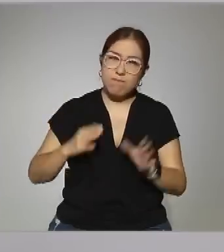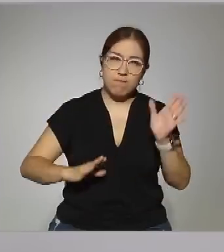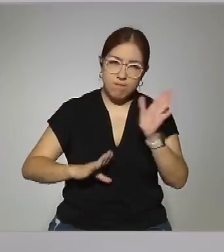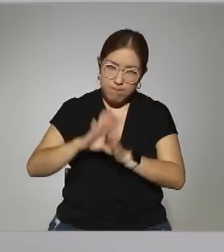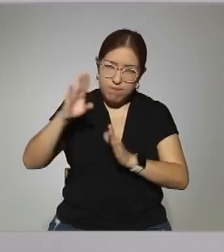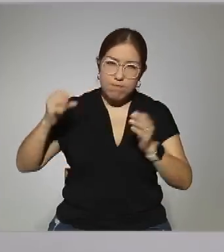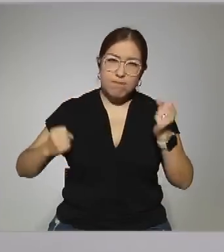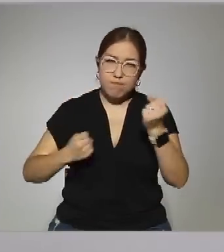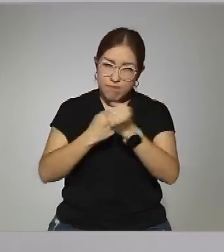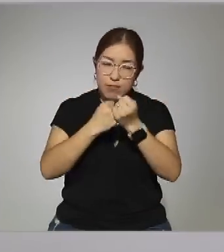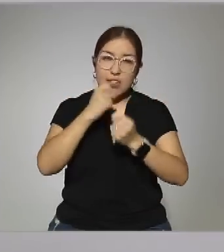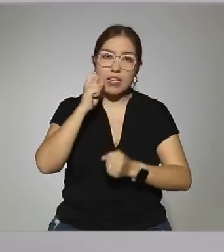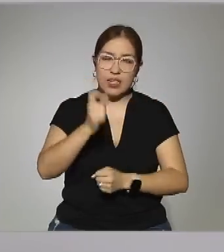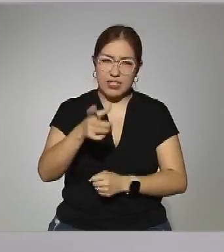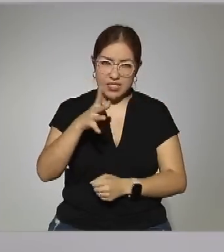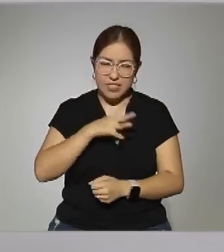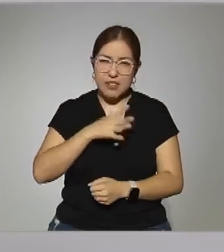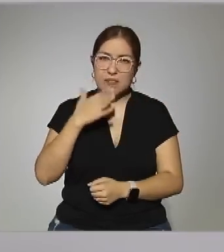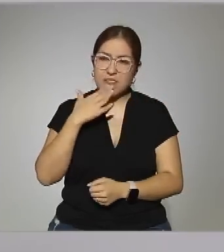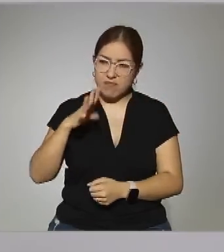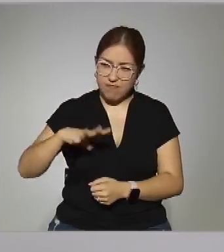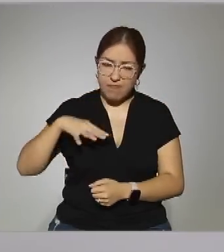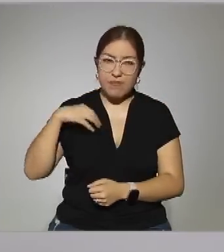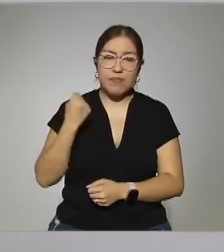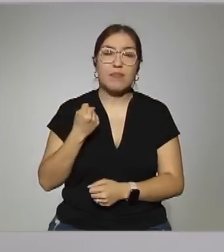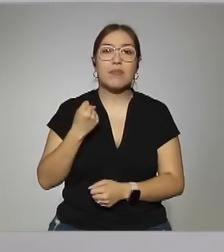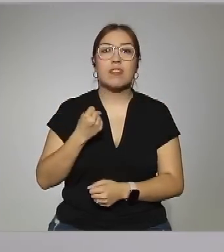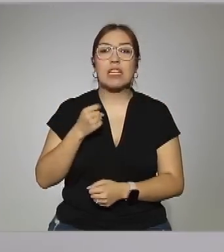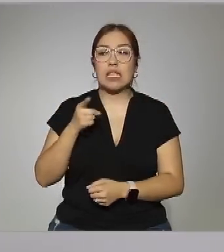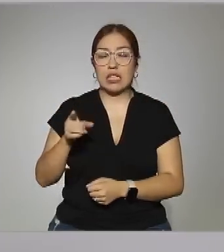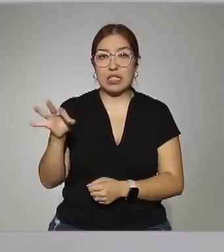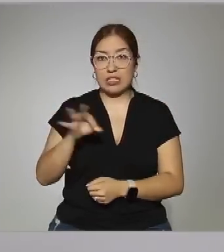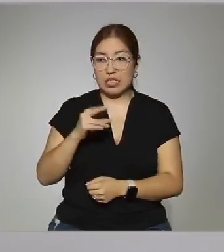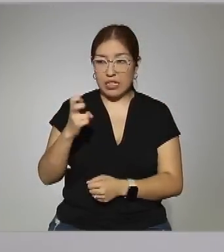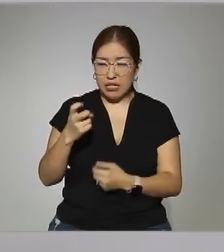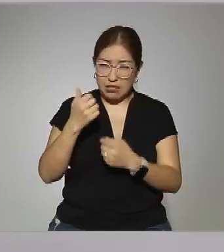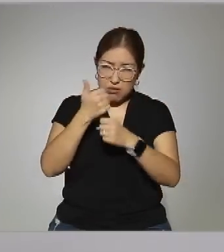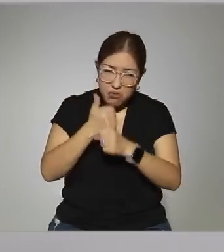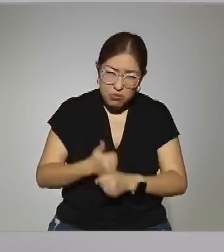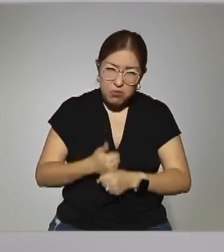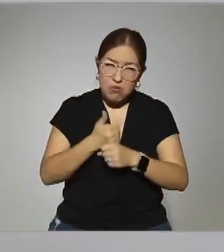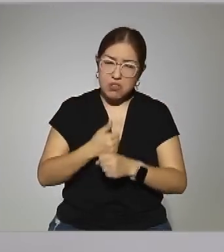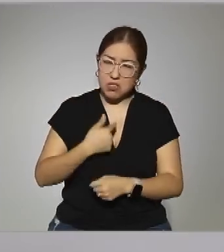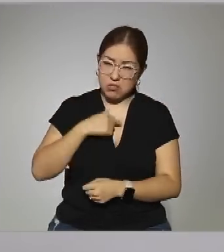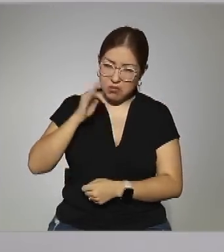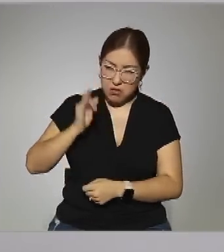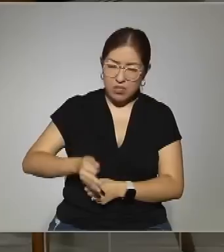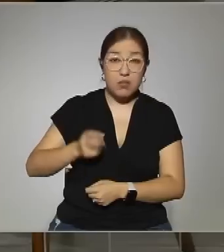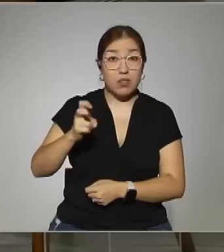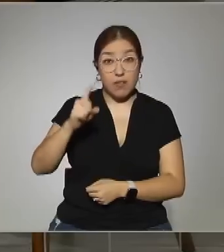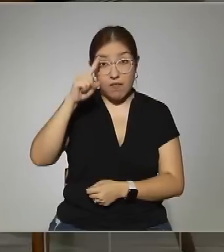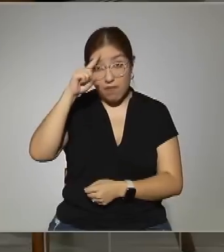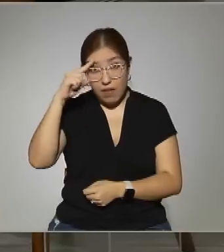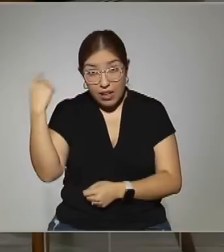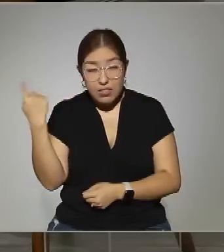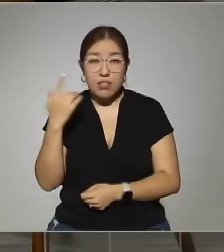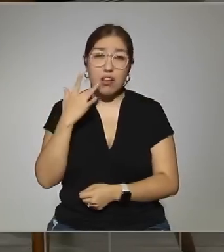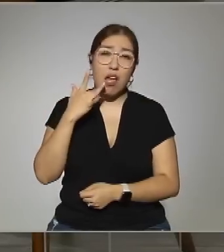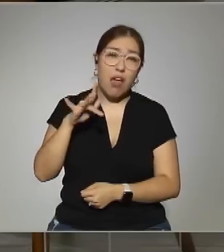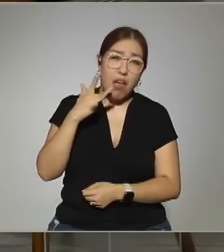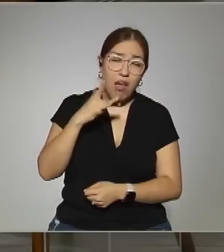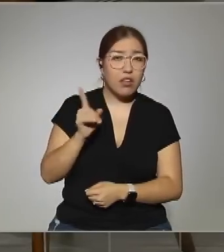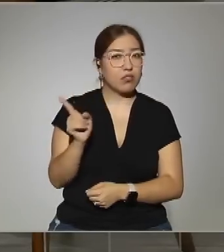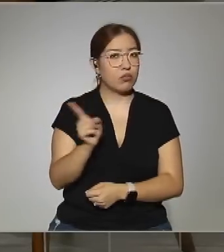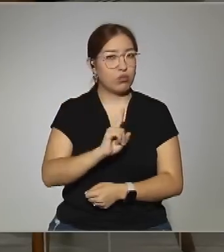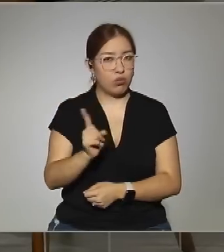hay una construcción, pero también de si se da la tarea de atravesar ese dolor, que no es algo menor, no es algo fácil. De pronto decimos que es como